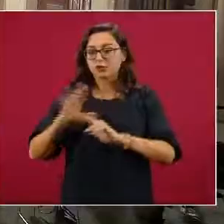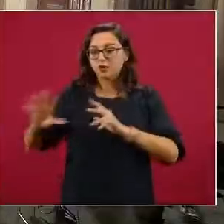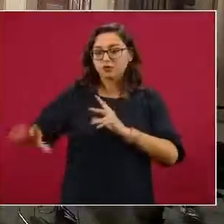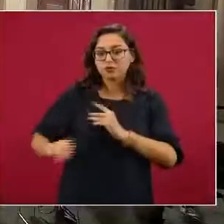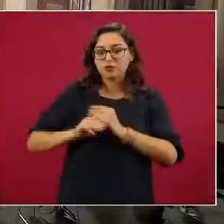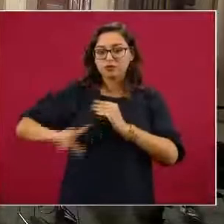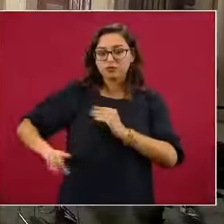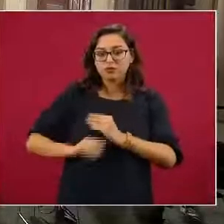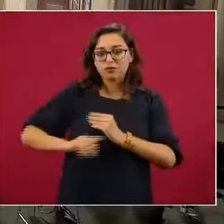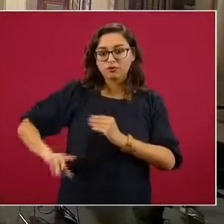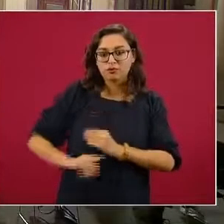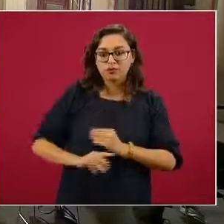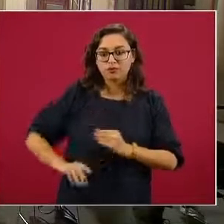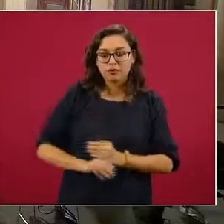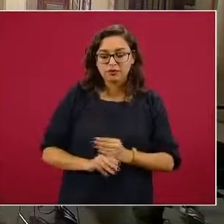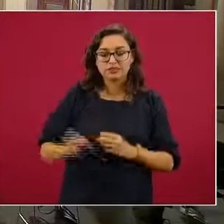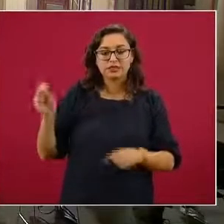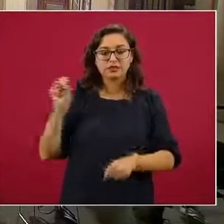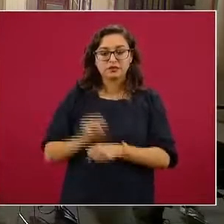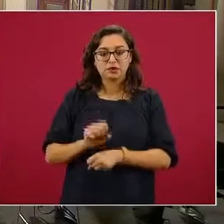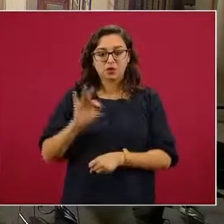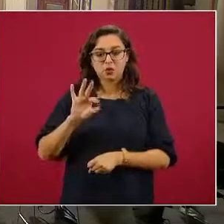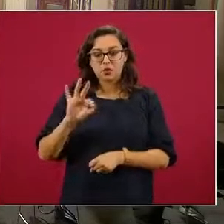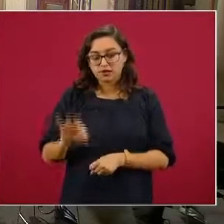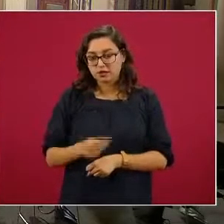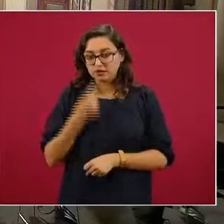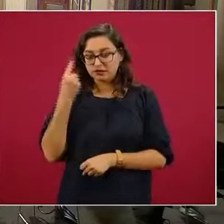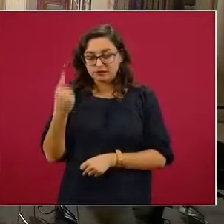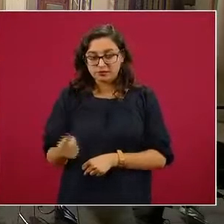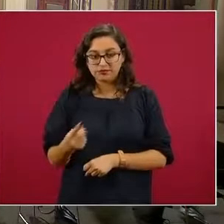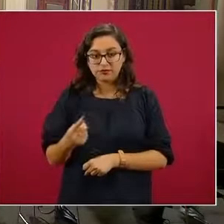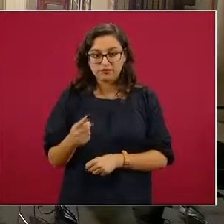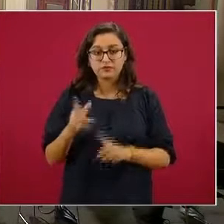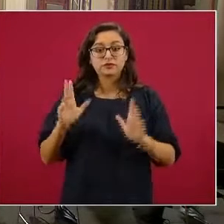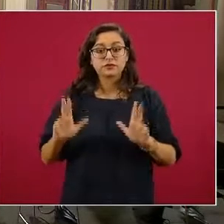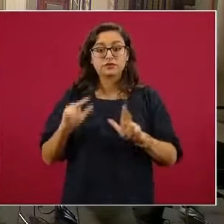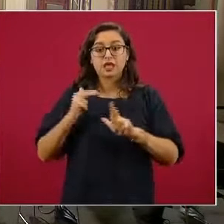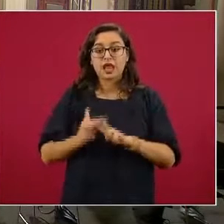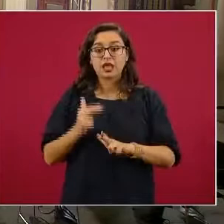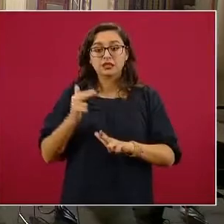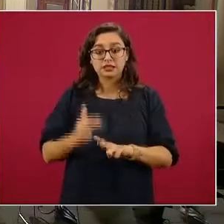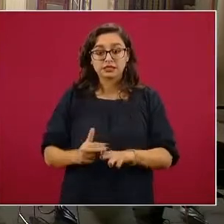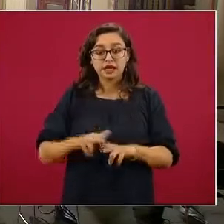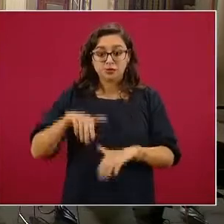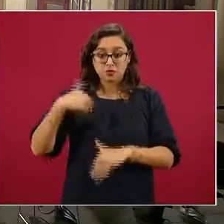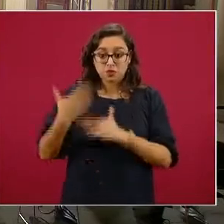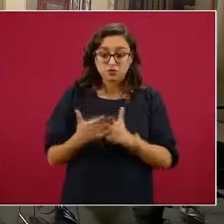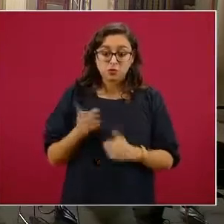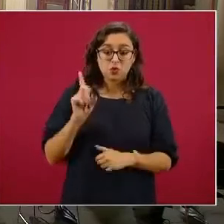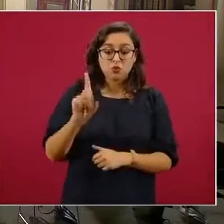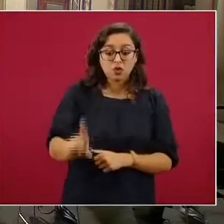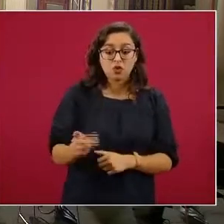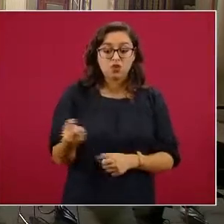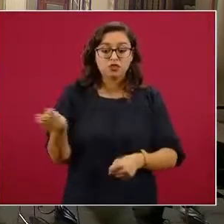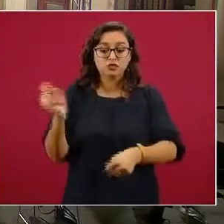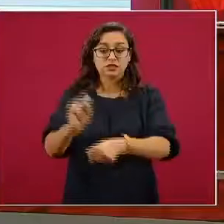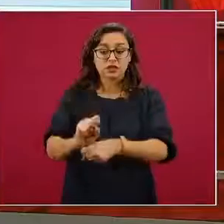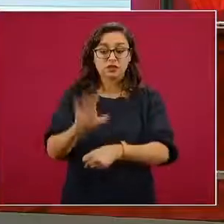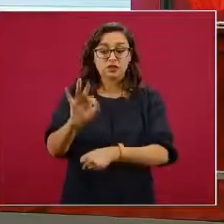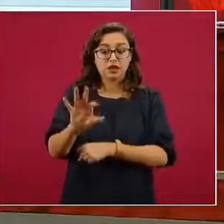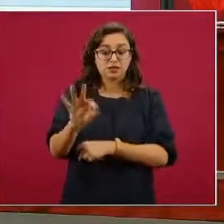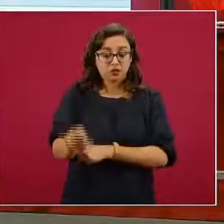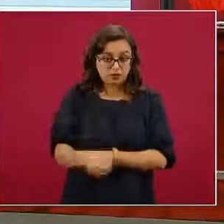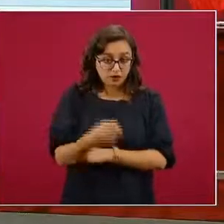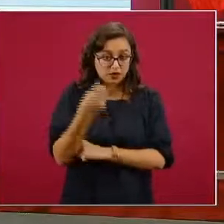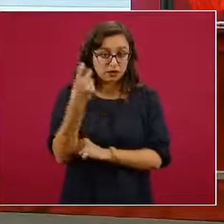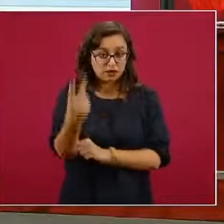de la semana 41. ¿Cuándo ya no agregamos datos a la semana 41? A partir del próximo domingo. Nos recorremos una